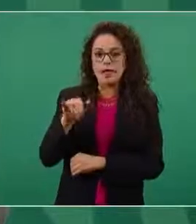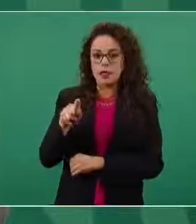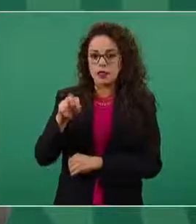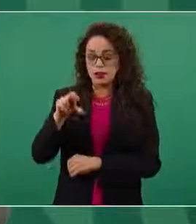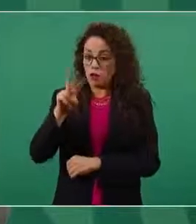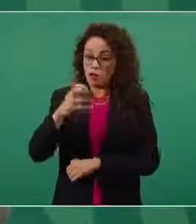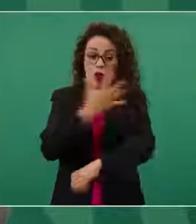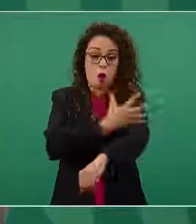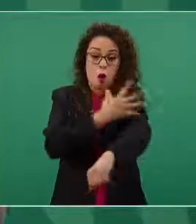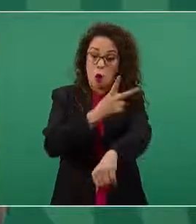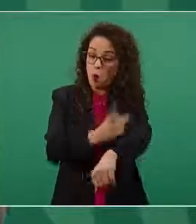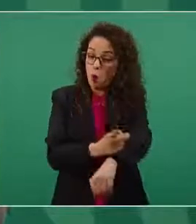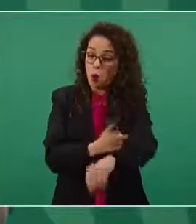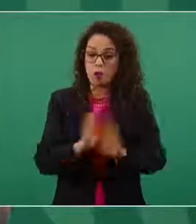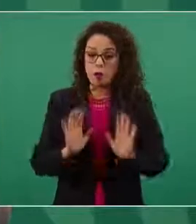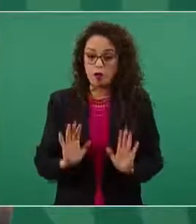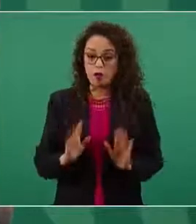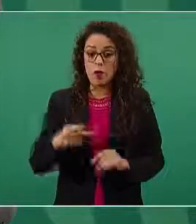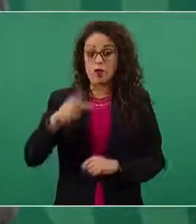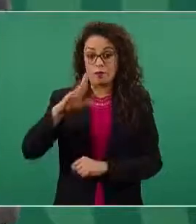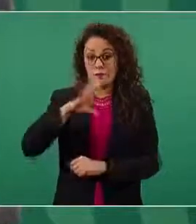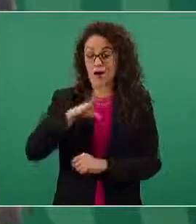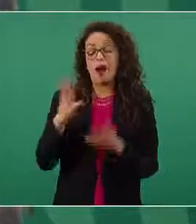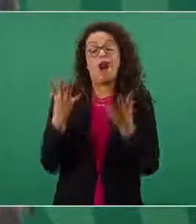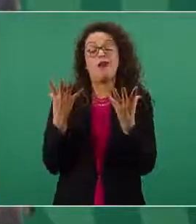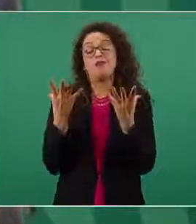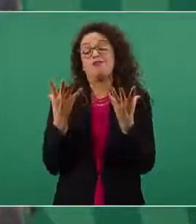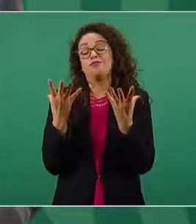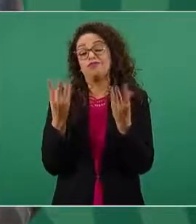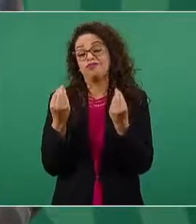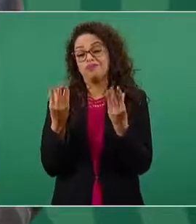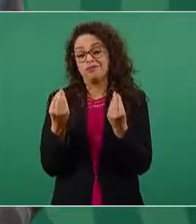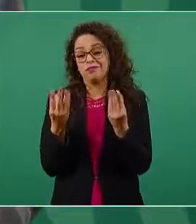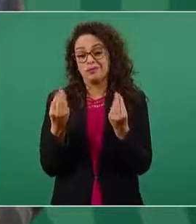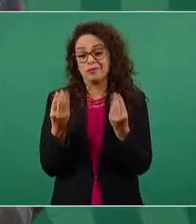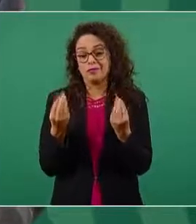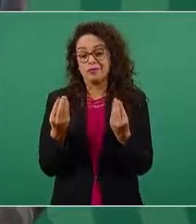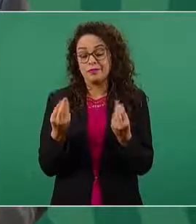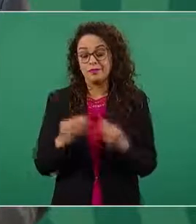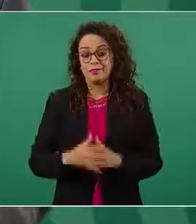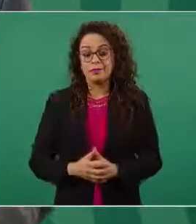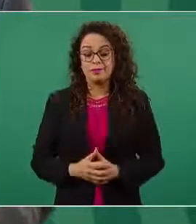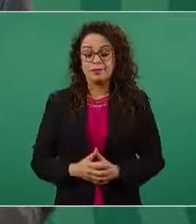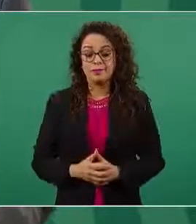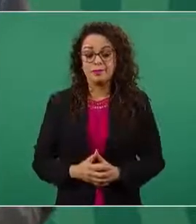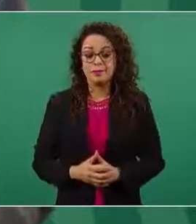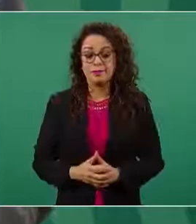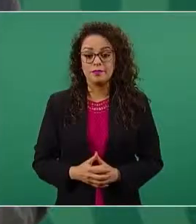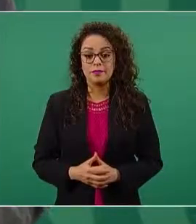rectos, pero sí hay muchos que